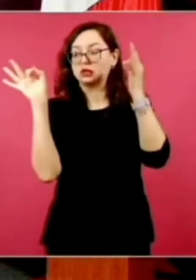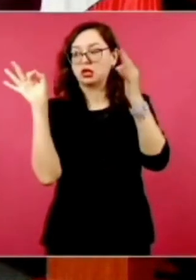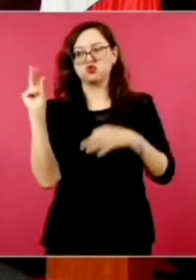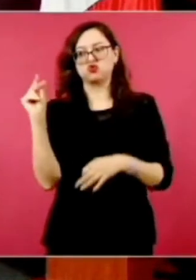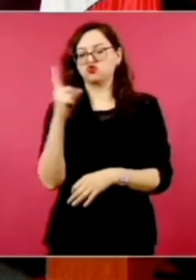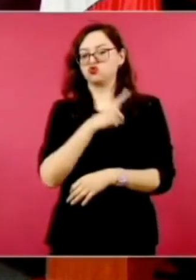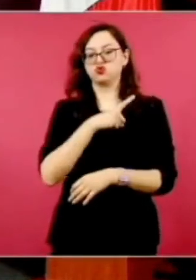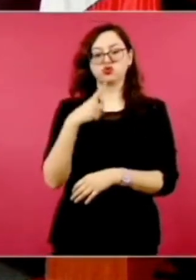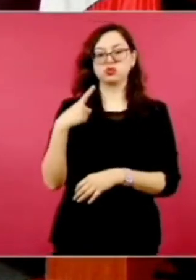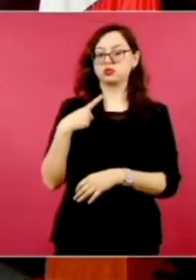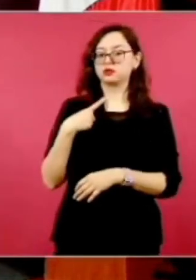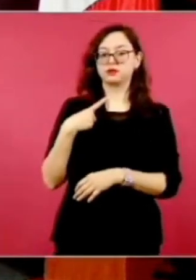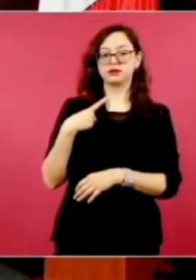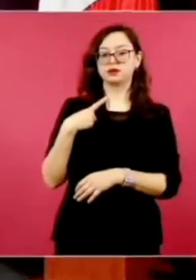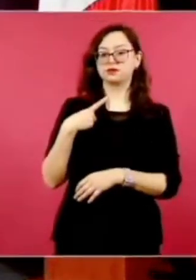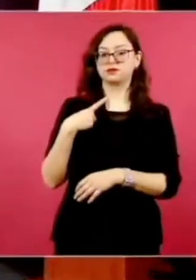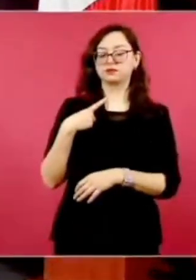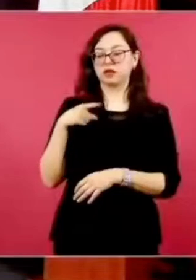Sí, porque